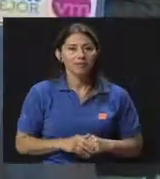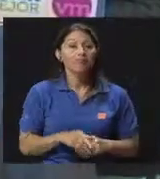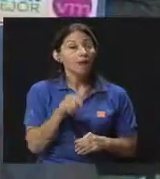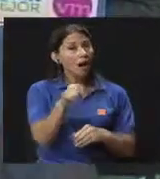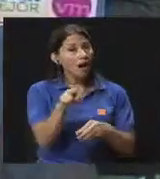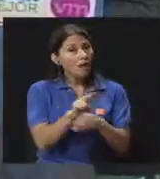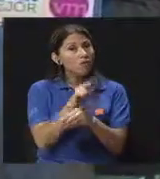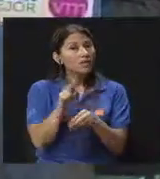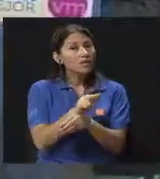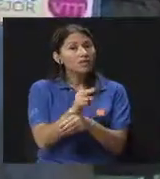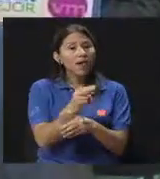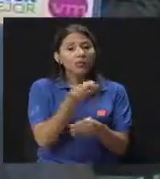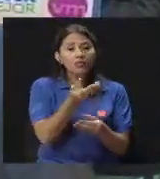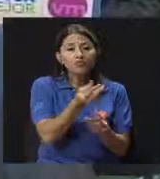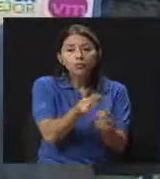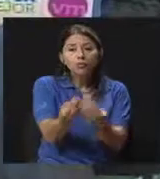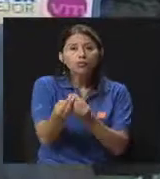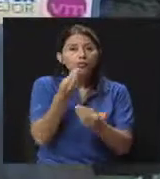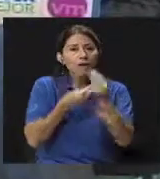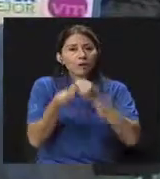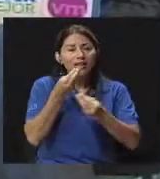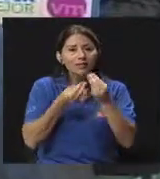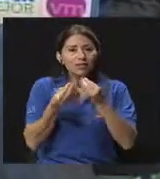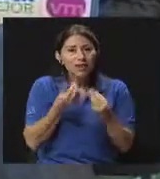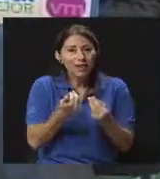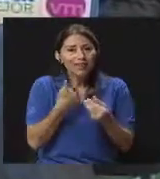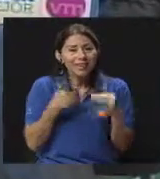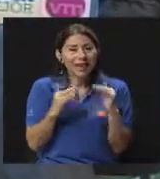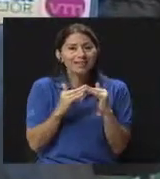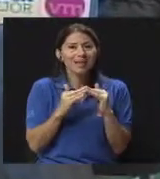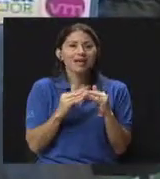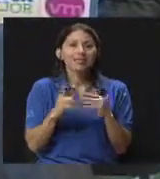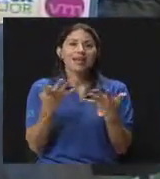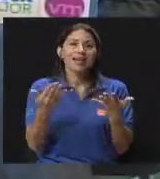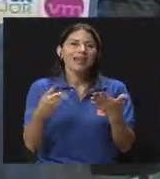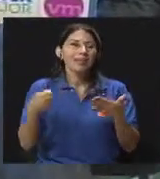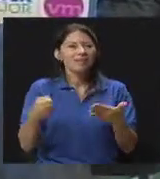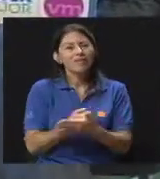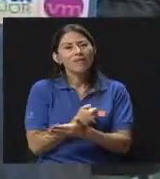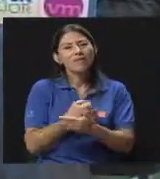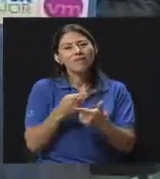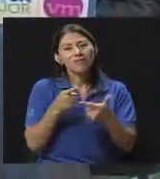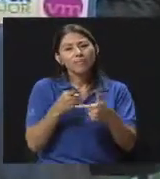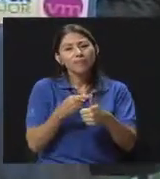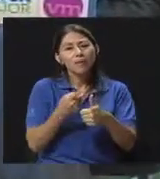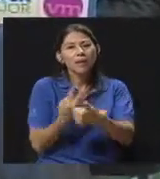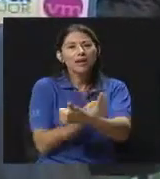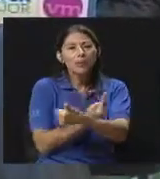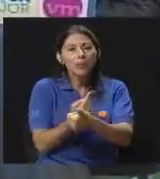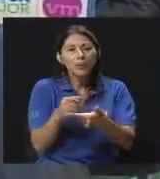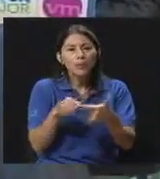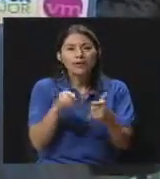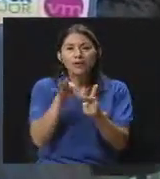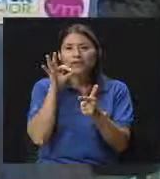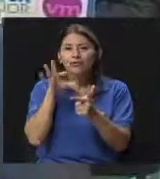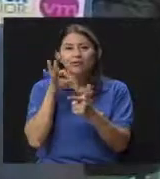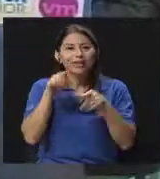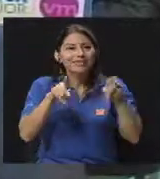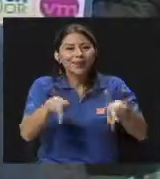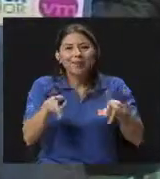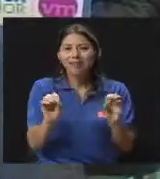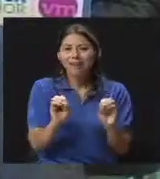la alimentación que está al alcance. Lamentablemente la fruta, las verduras, esa dieta balanceada como que no la estamos aplicando del todo, sí,